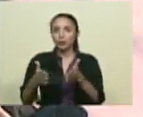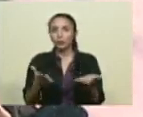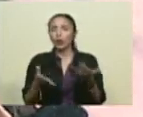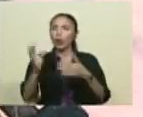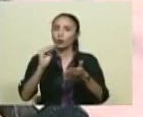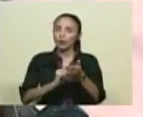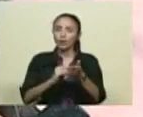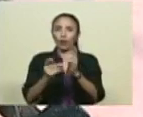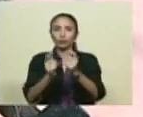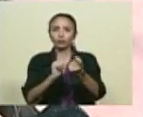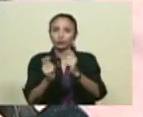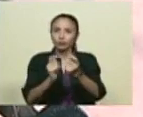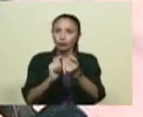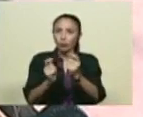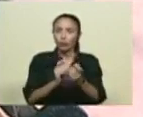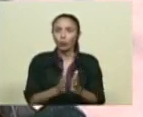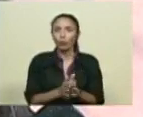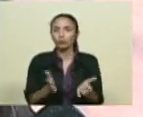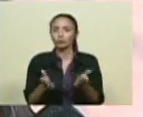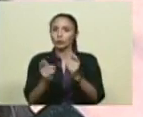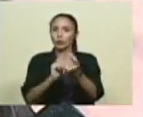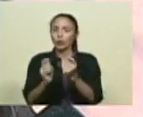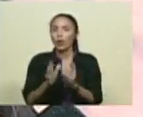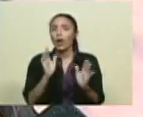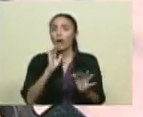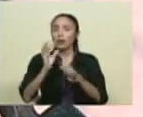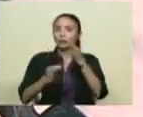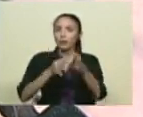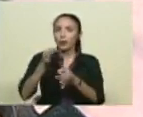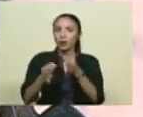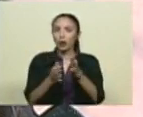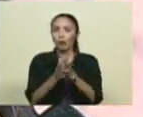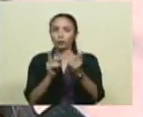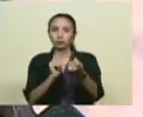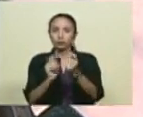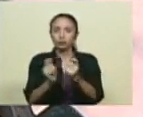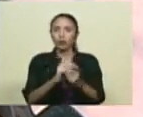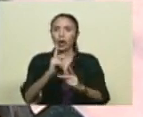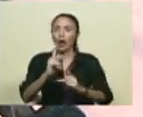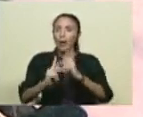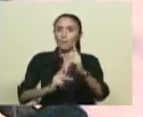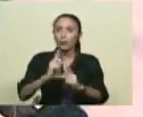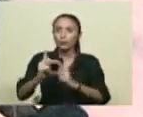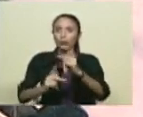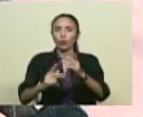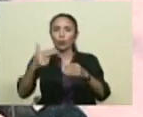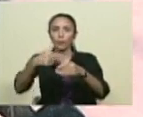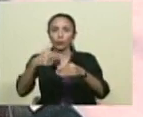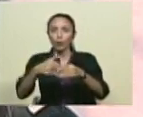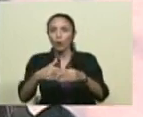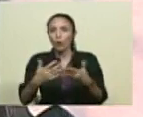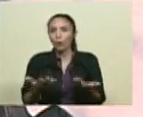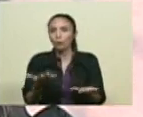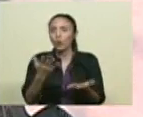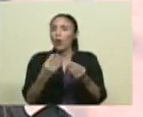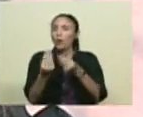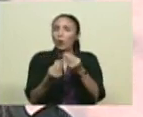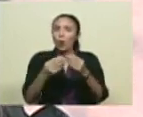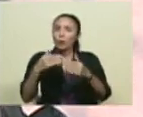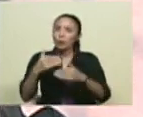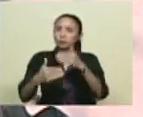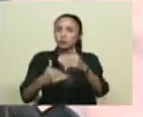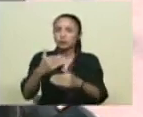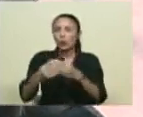conversación hablaron sobre continuar la política del recorte de la producción de los rubros, ¿cómo avanza